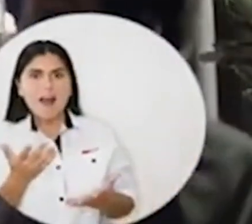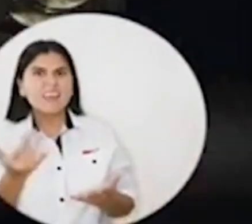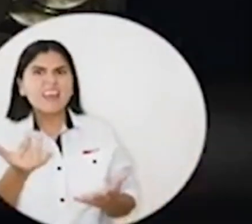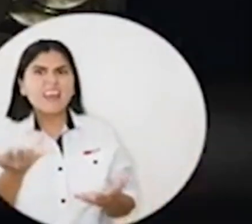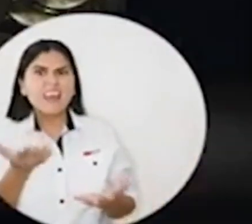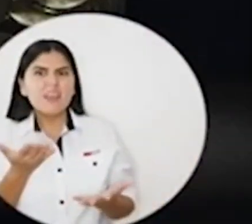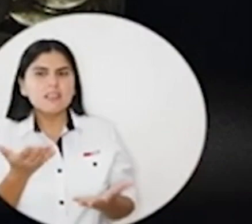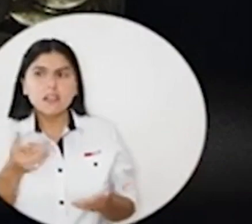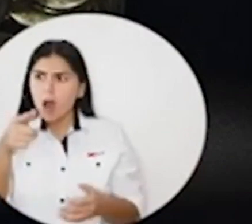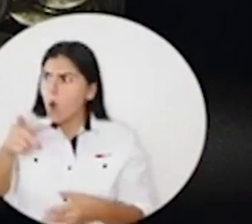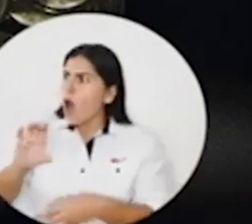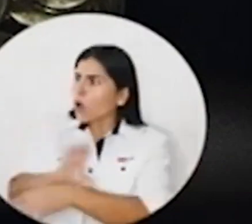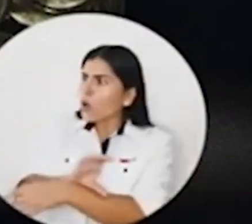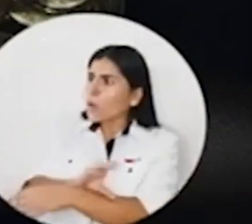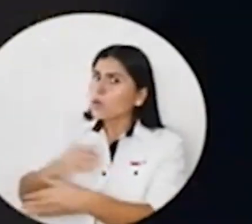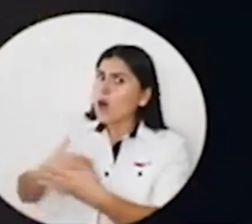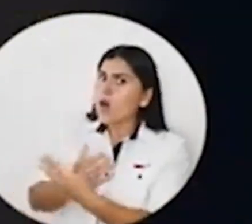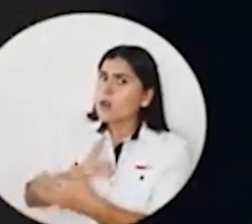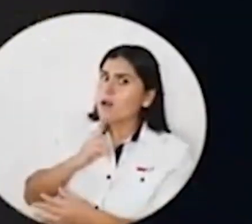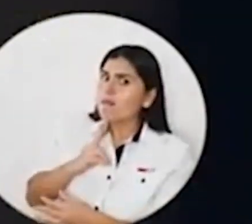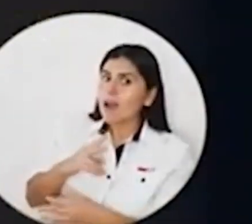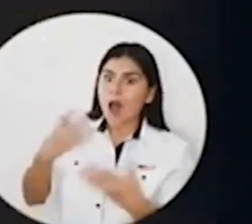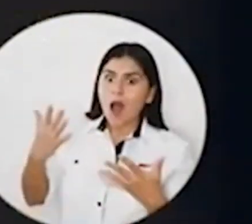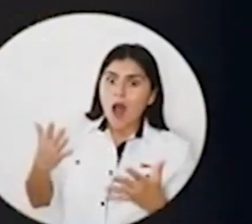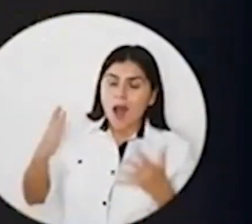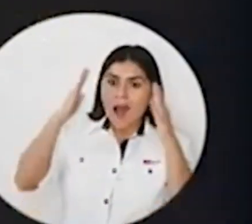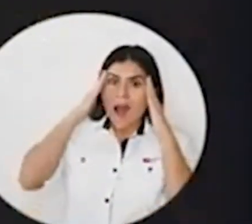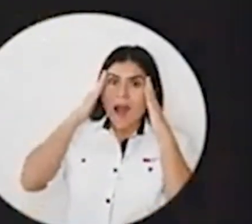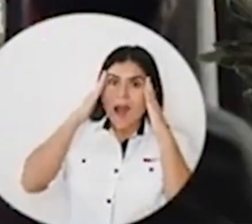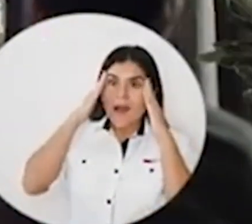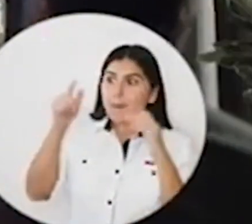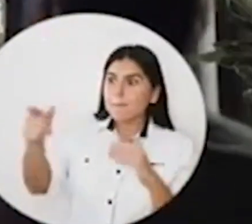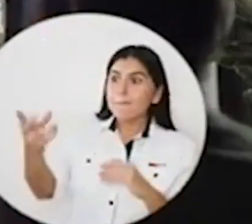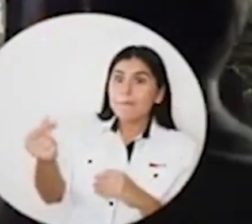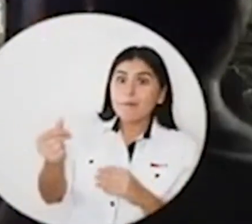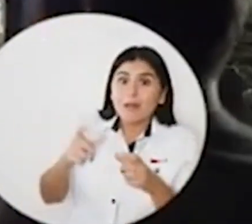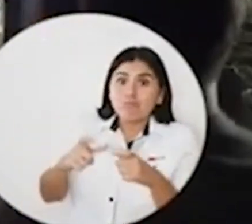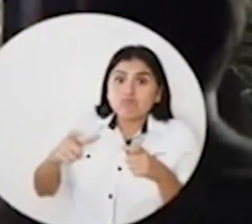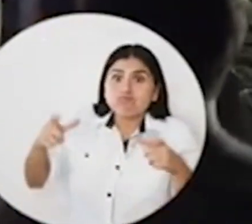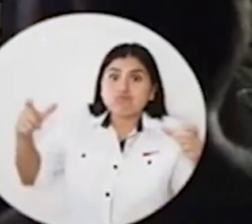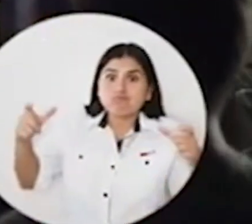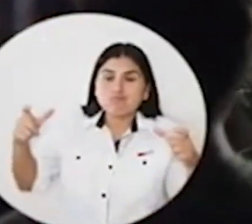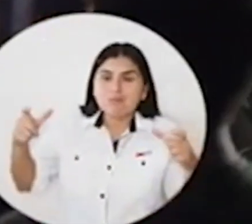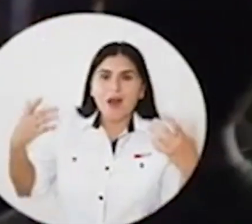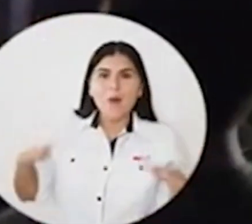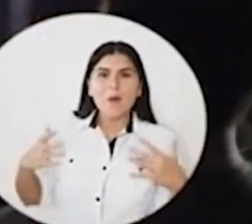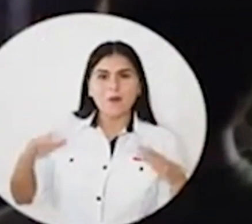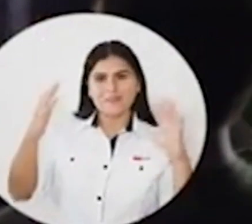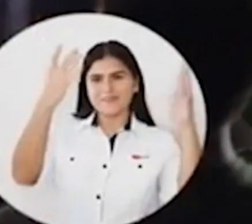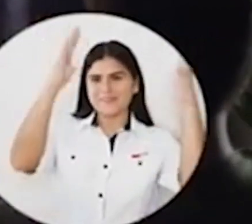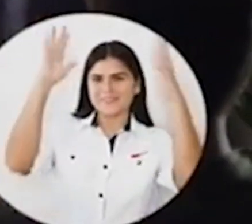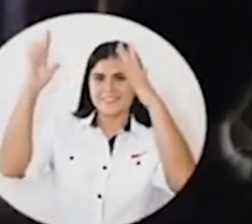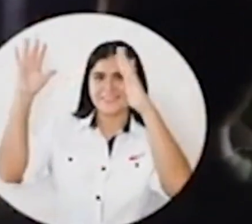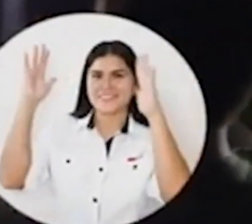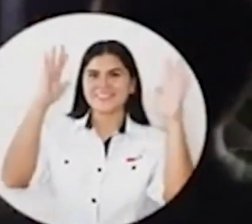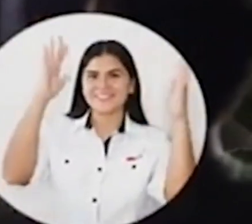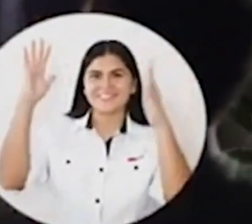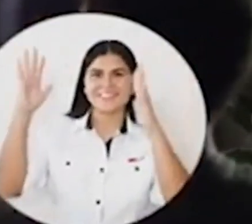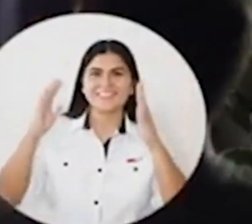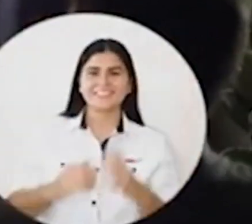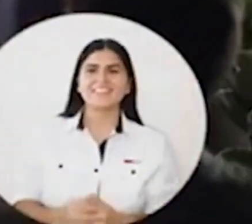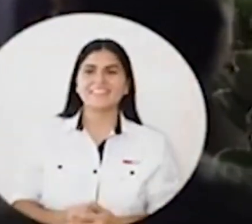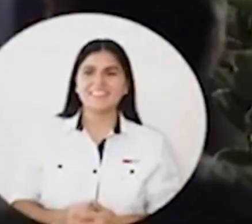es? ¿Qué? Una computadora nueva, ¿verdad? ¿Qué? Ay, pero mi plata se multiplicó.